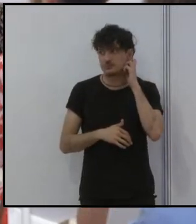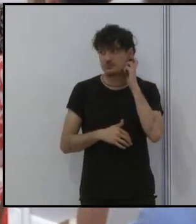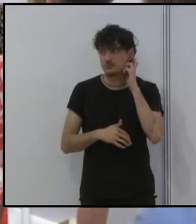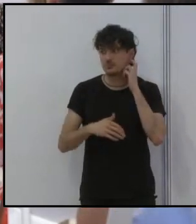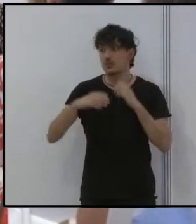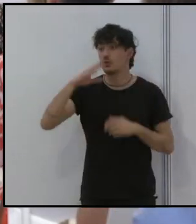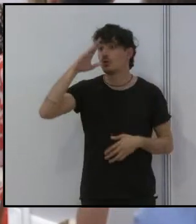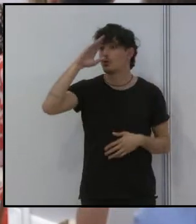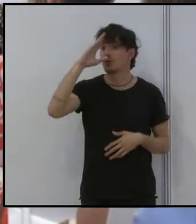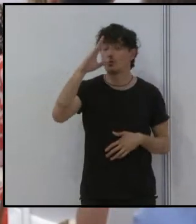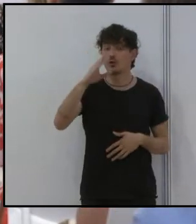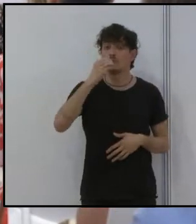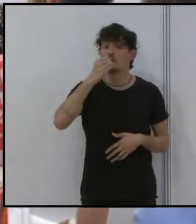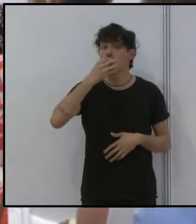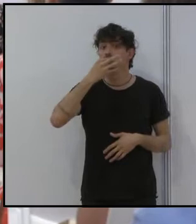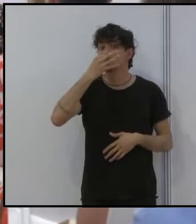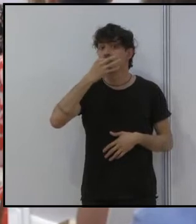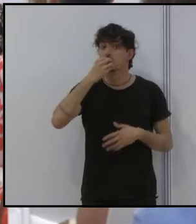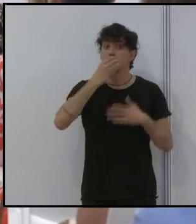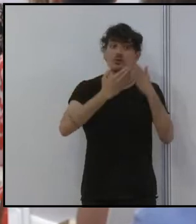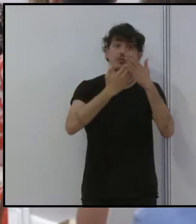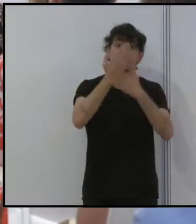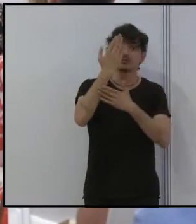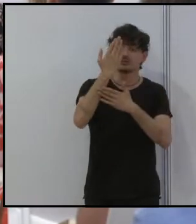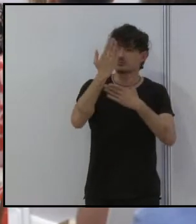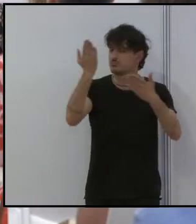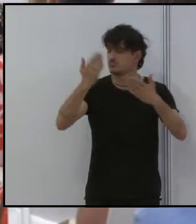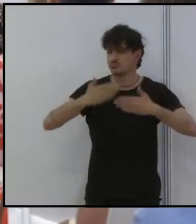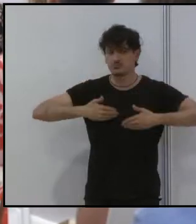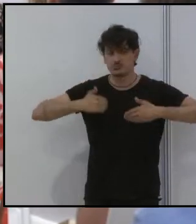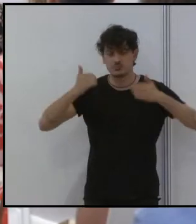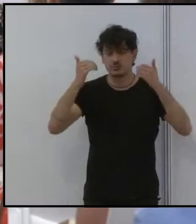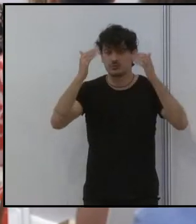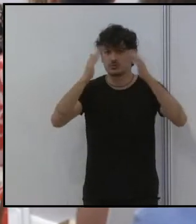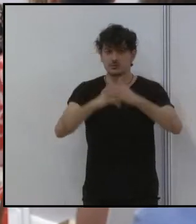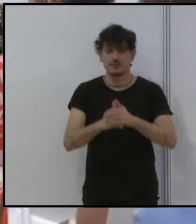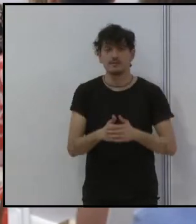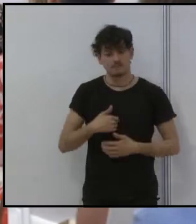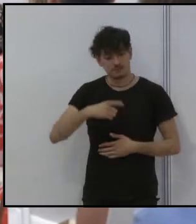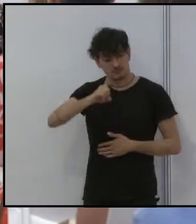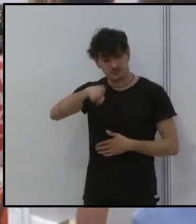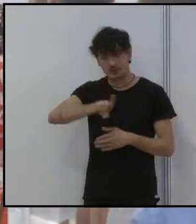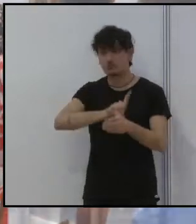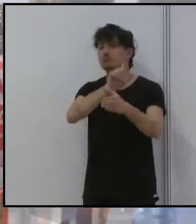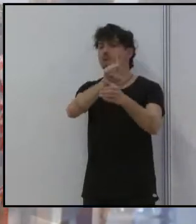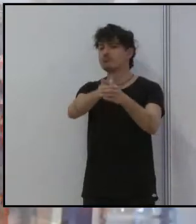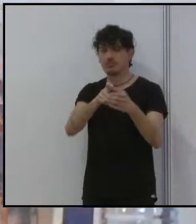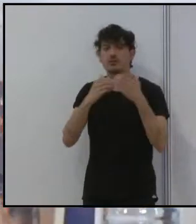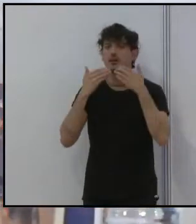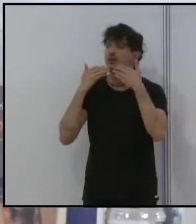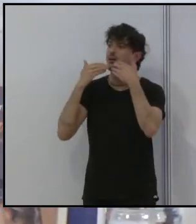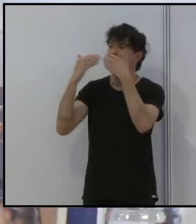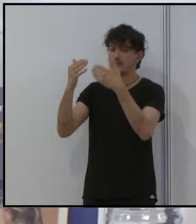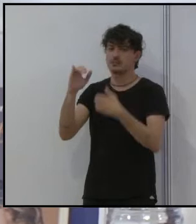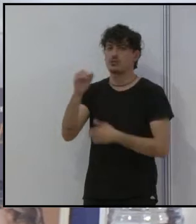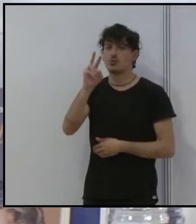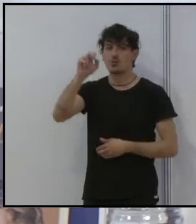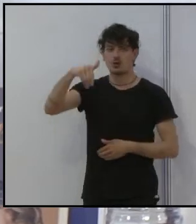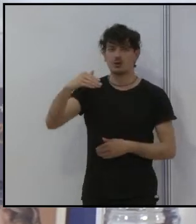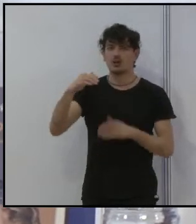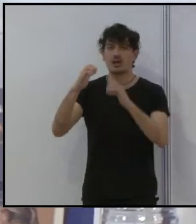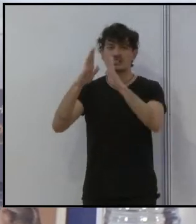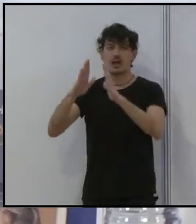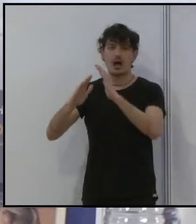Hola, buenas tardes, buenos días. Como sea, yo también quiero dar las gracias a Juan Casamayor y desearle una